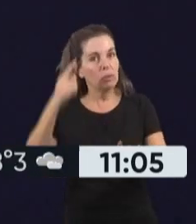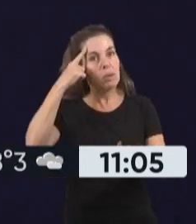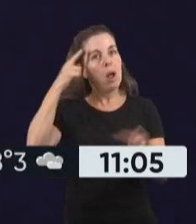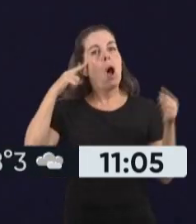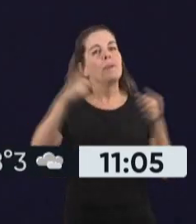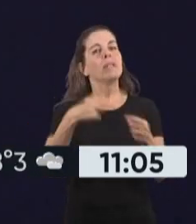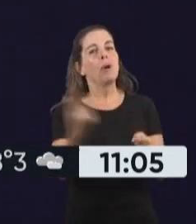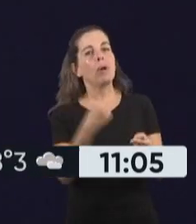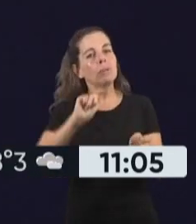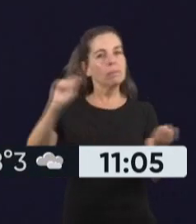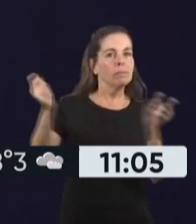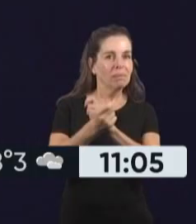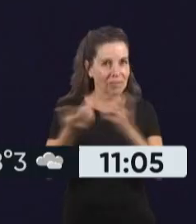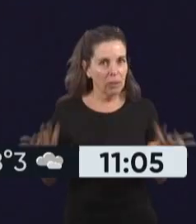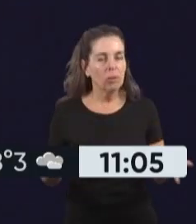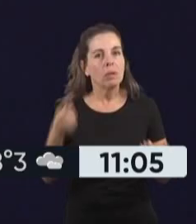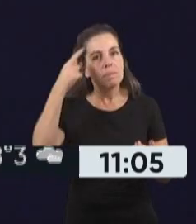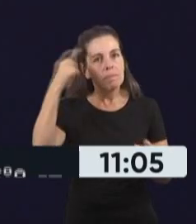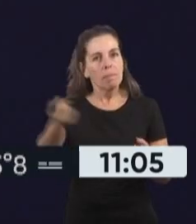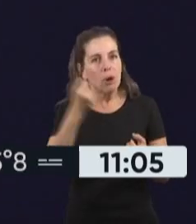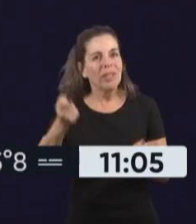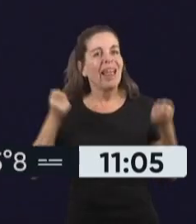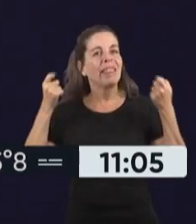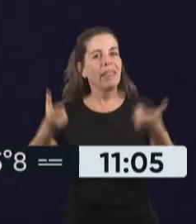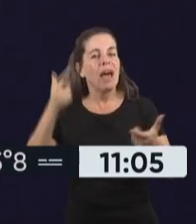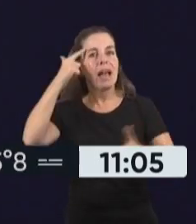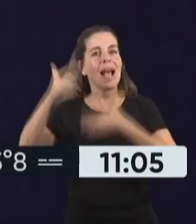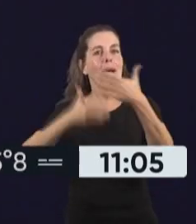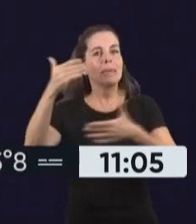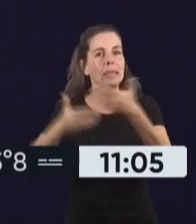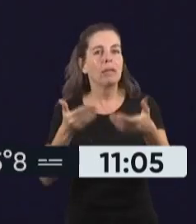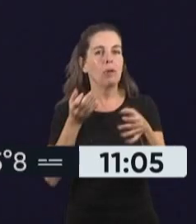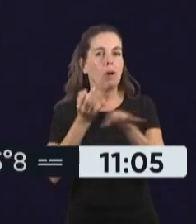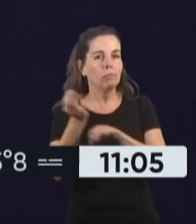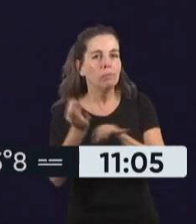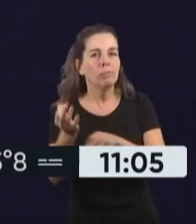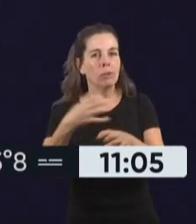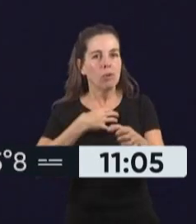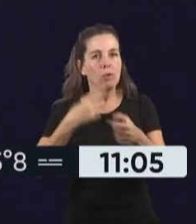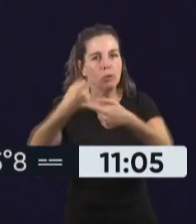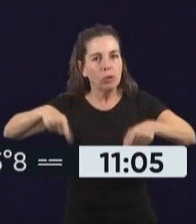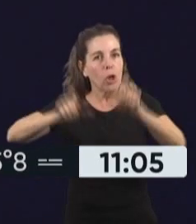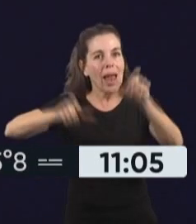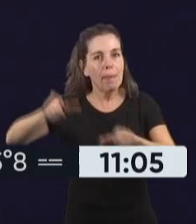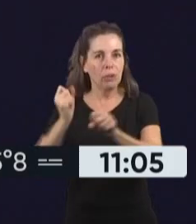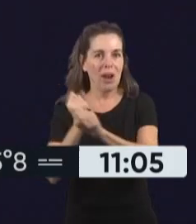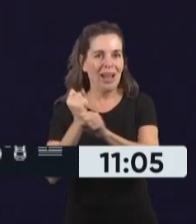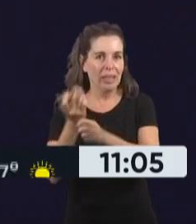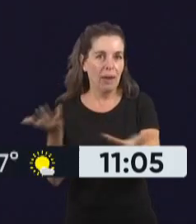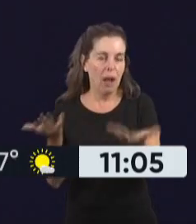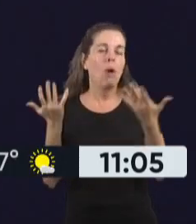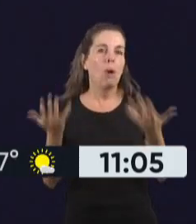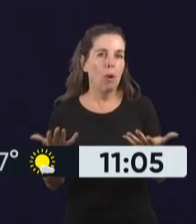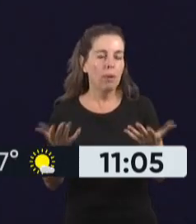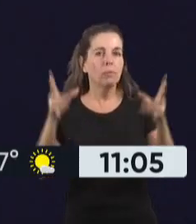esto, parte de ello pasa por la capacitación del personal, cuestión que nos parece esencial